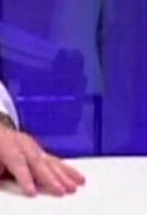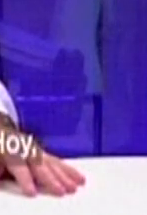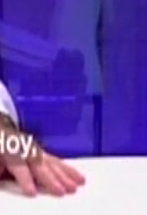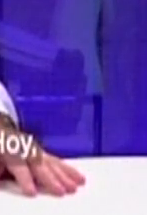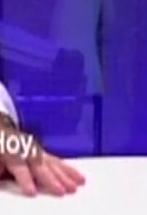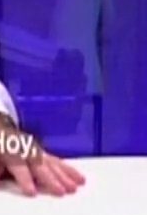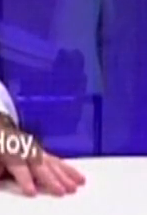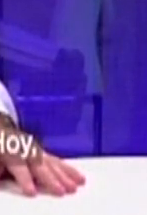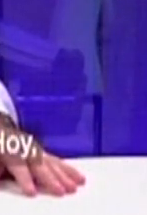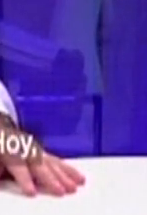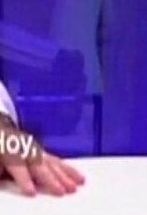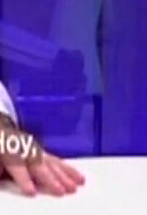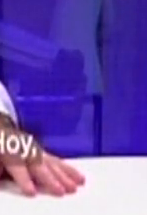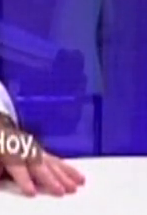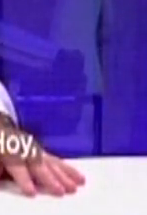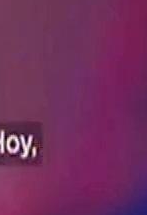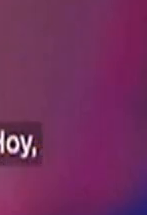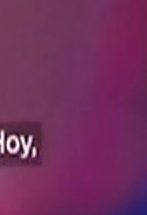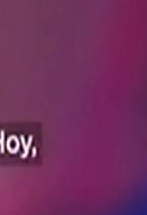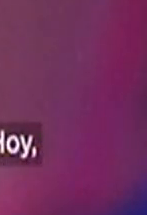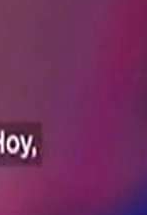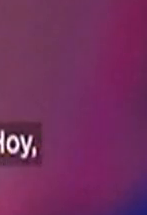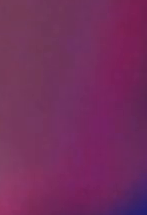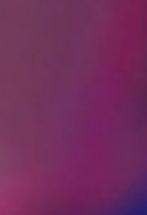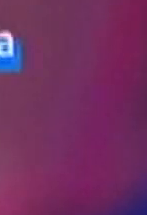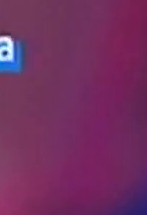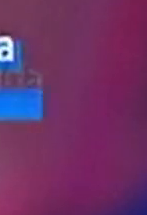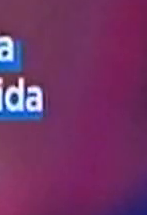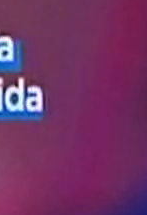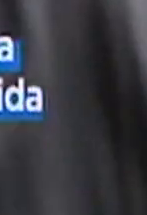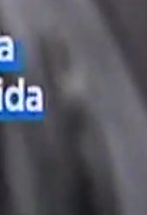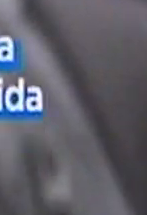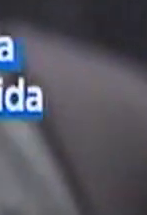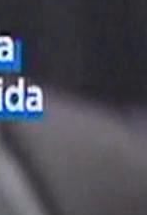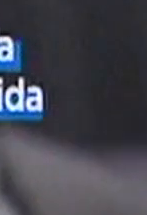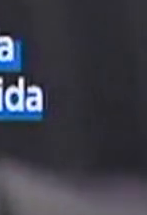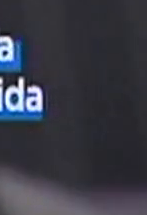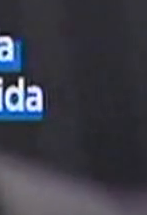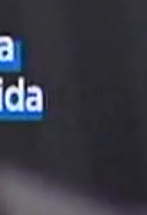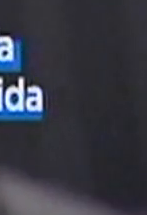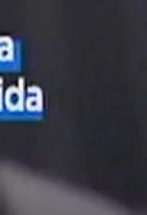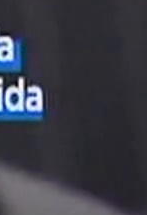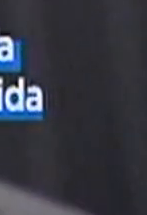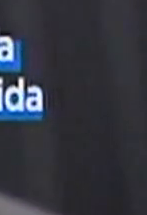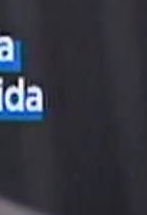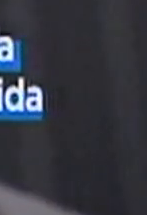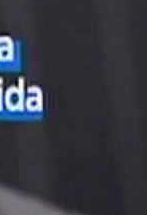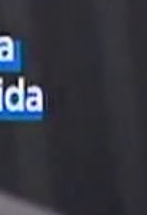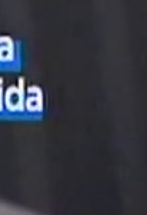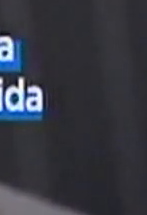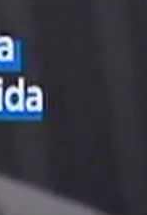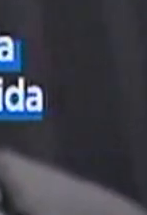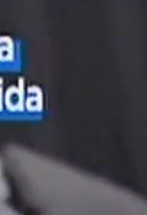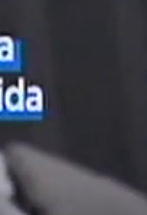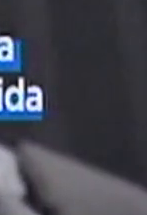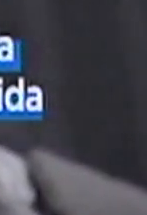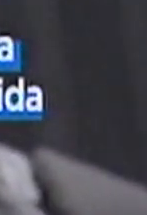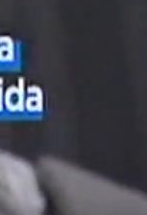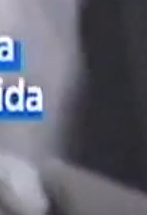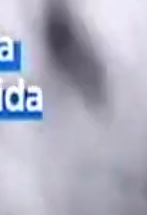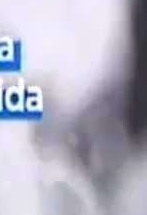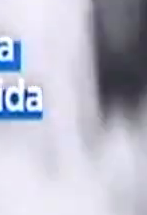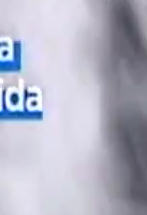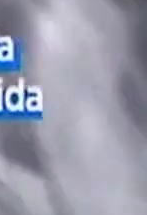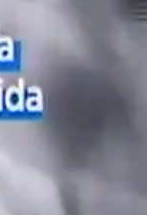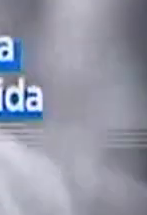America. Today we speak about Europe. El informe, que abarca el año 2021, confirma que el cannabis sigue siendo la droga ilegal